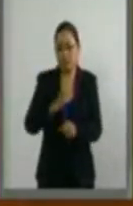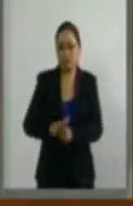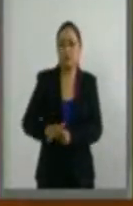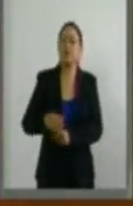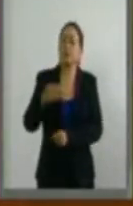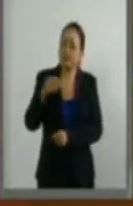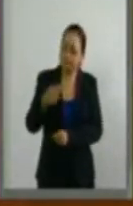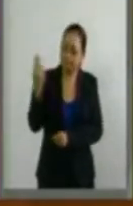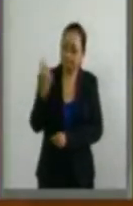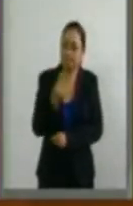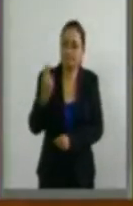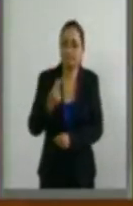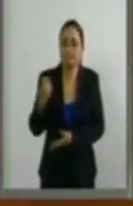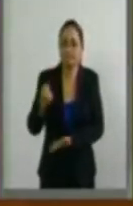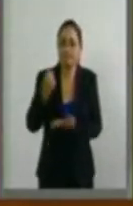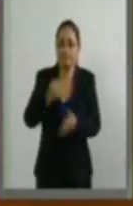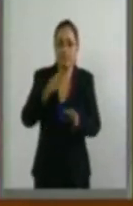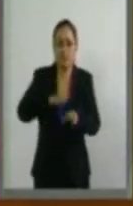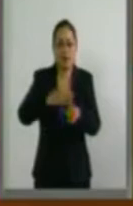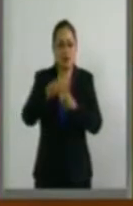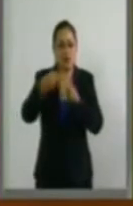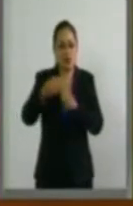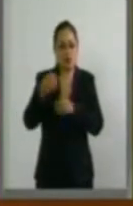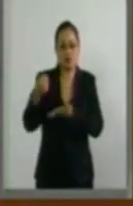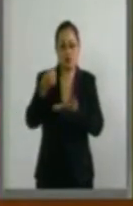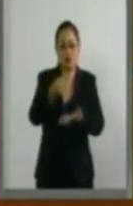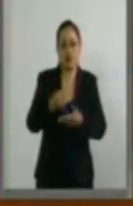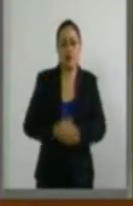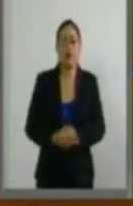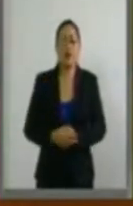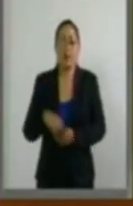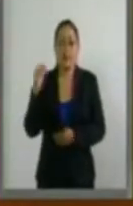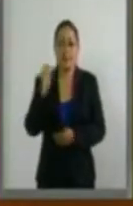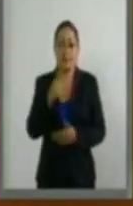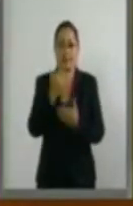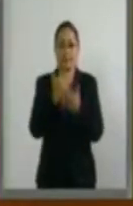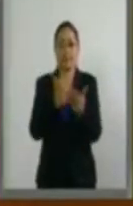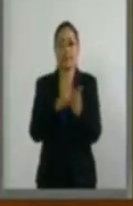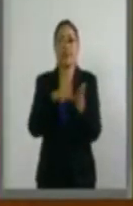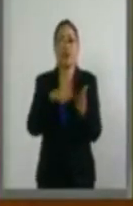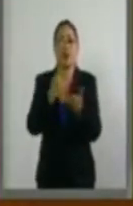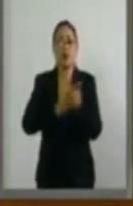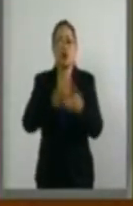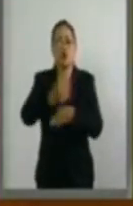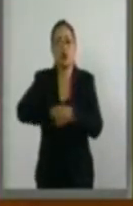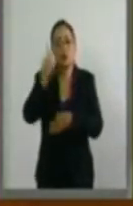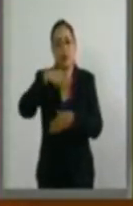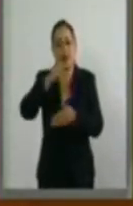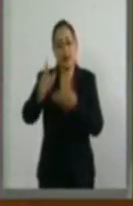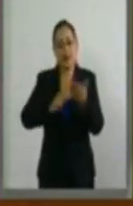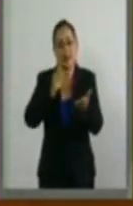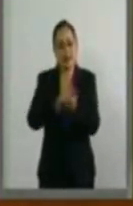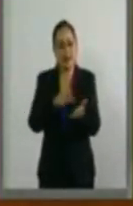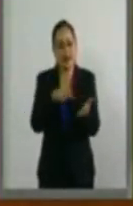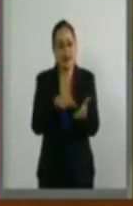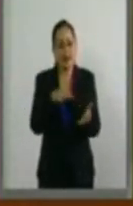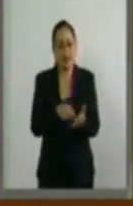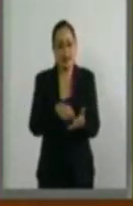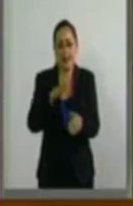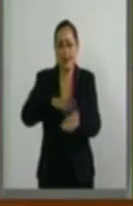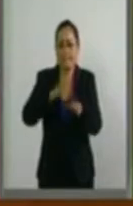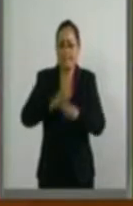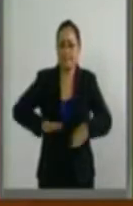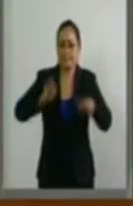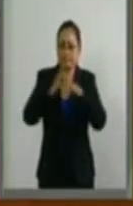de optimizar los recursos públicos. El contenido de este proyecto de ley atiende a